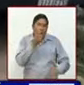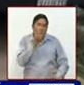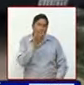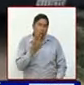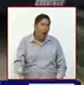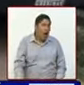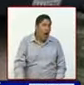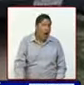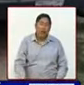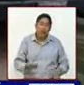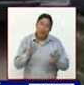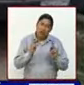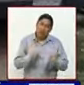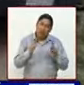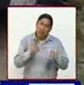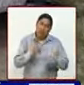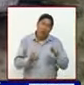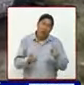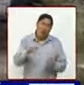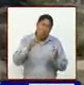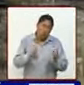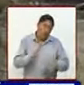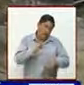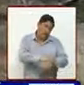así personas aprehendidas.